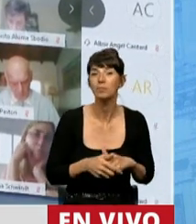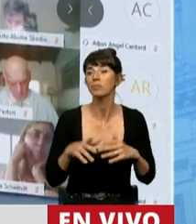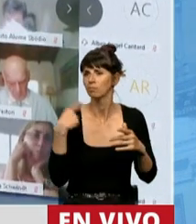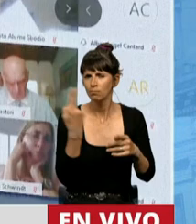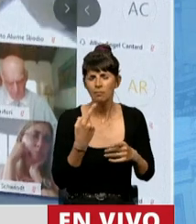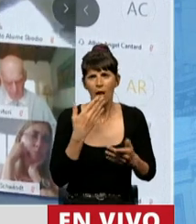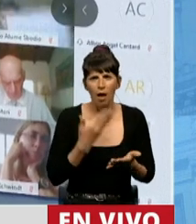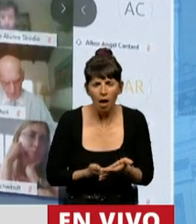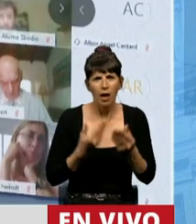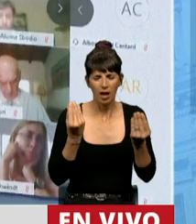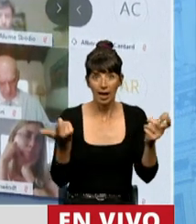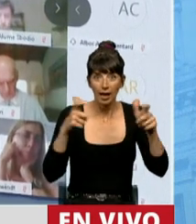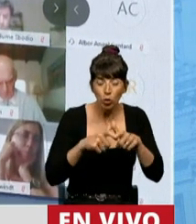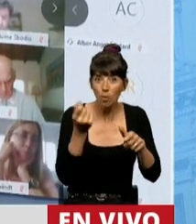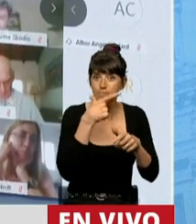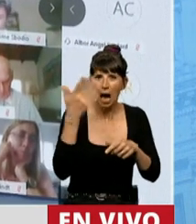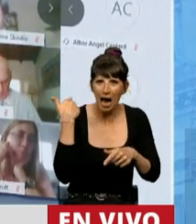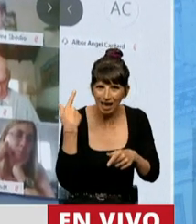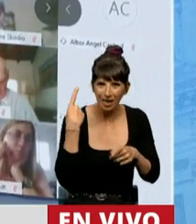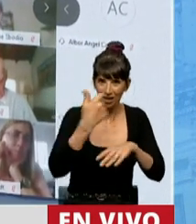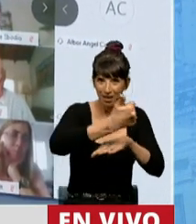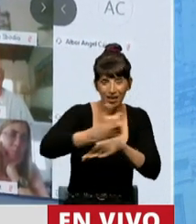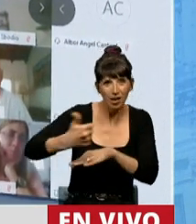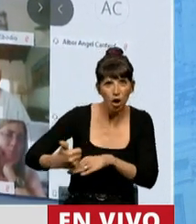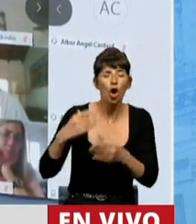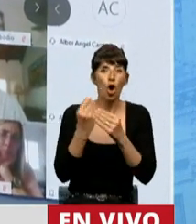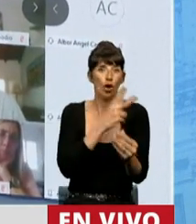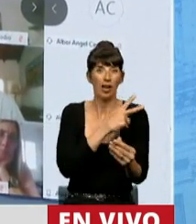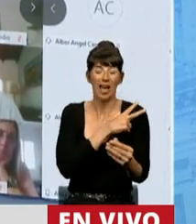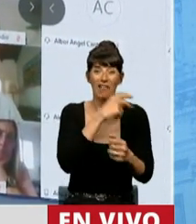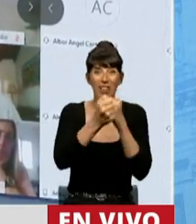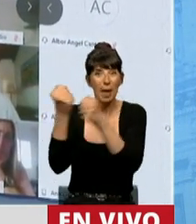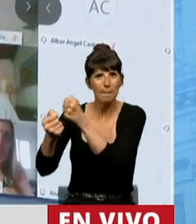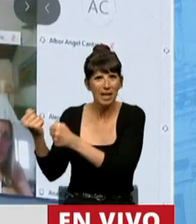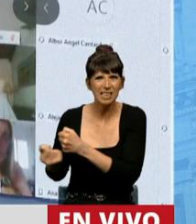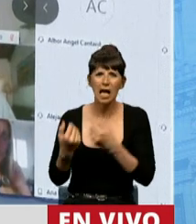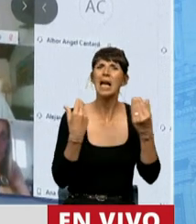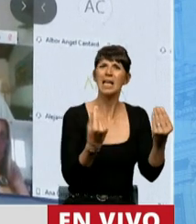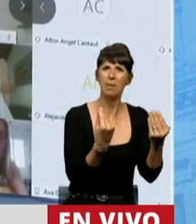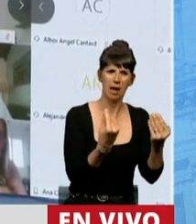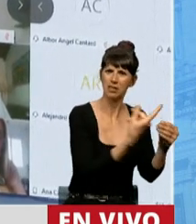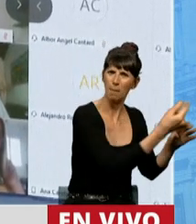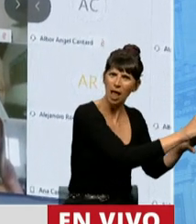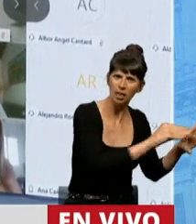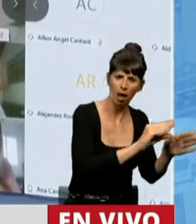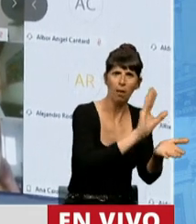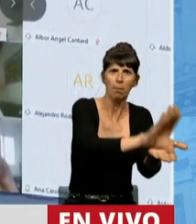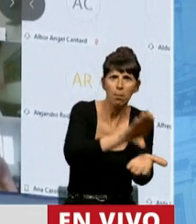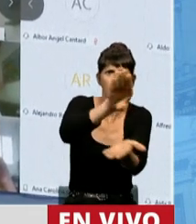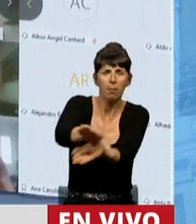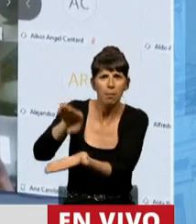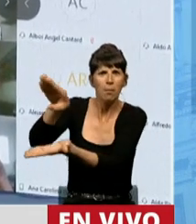del presidente macri conos de empresas el fondo de garantía salía invertía en ellas